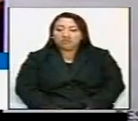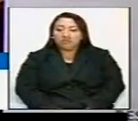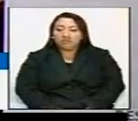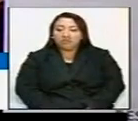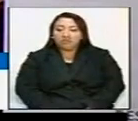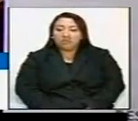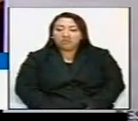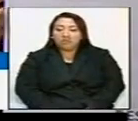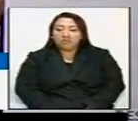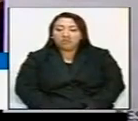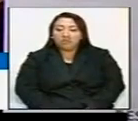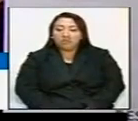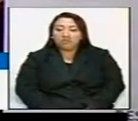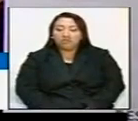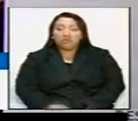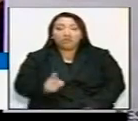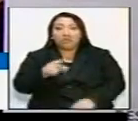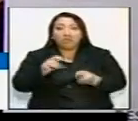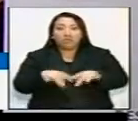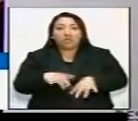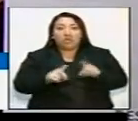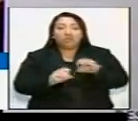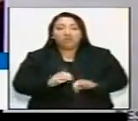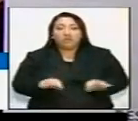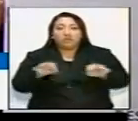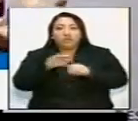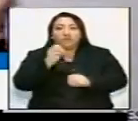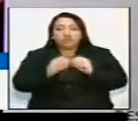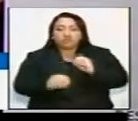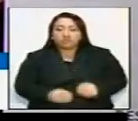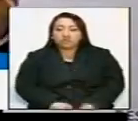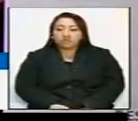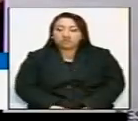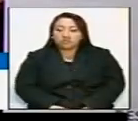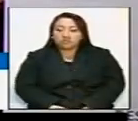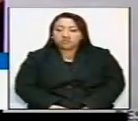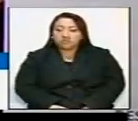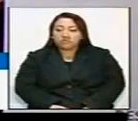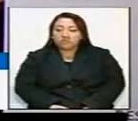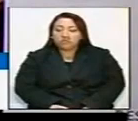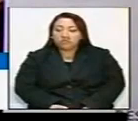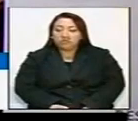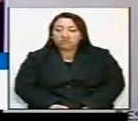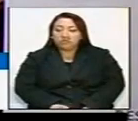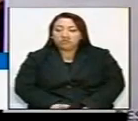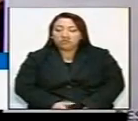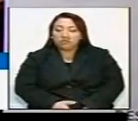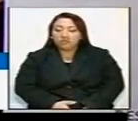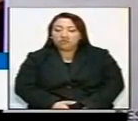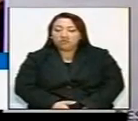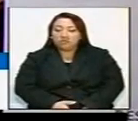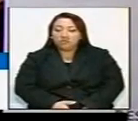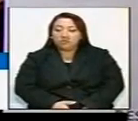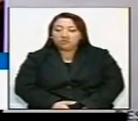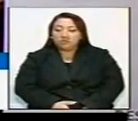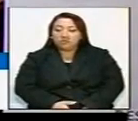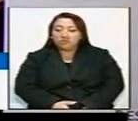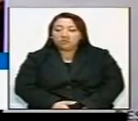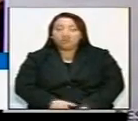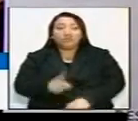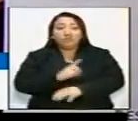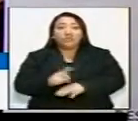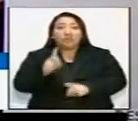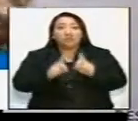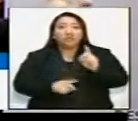Australia, algo muy importante de las reformas fue desarrollar unas instituciones en las cuales el público